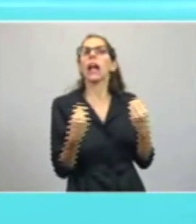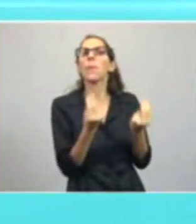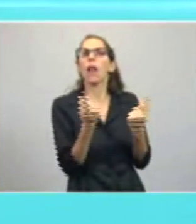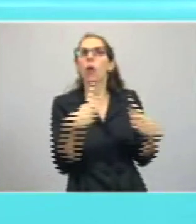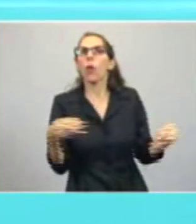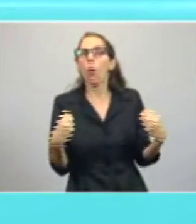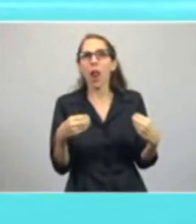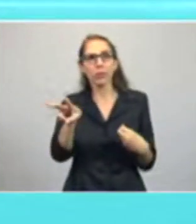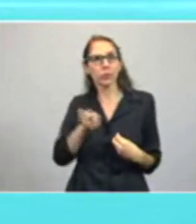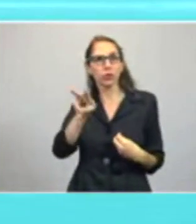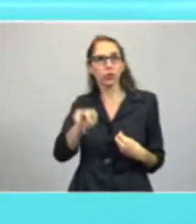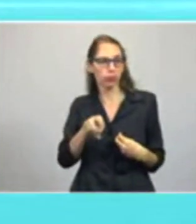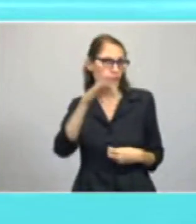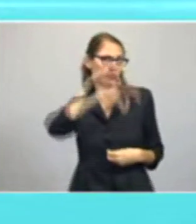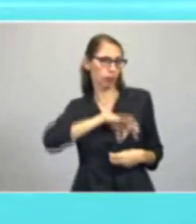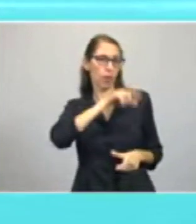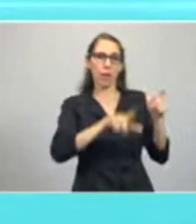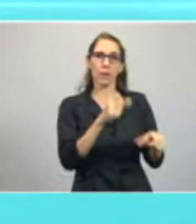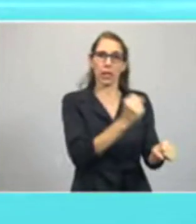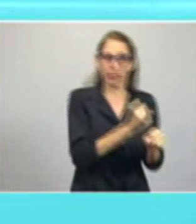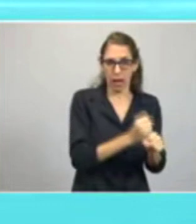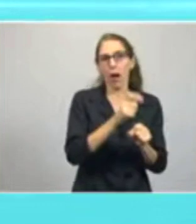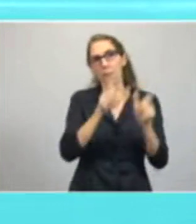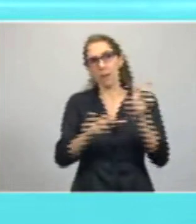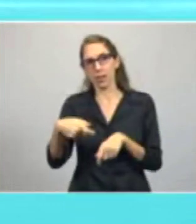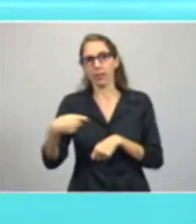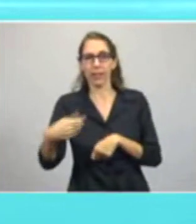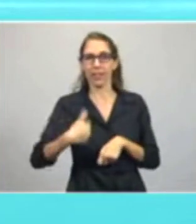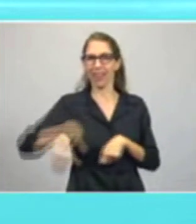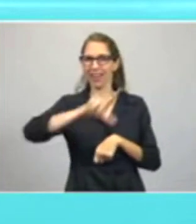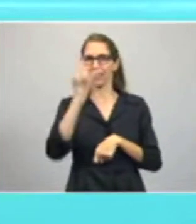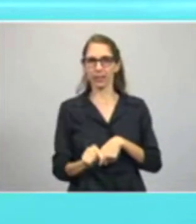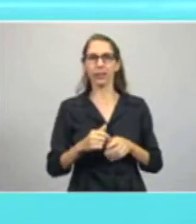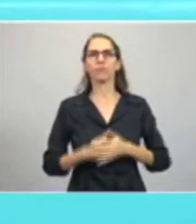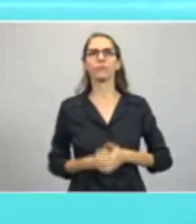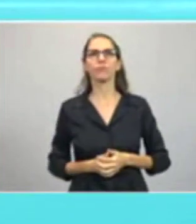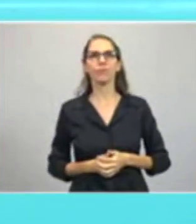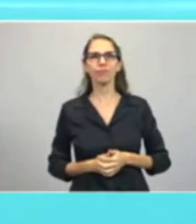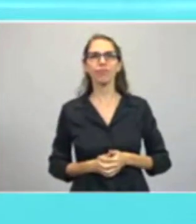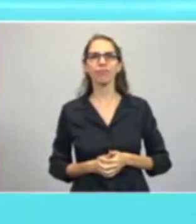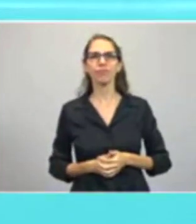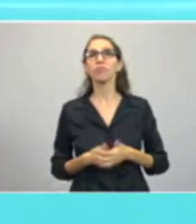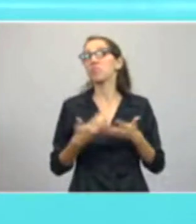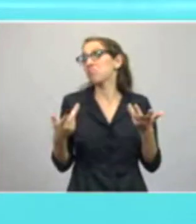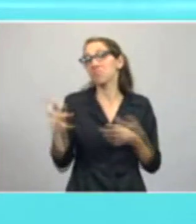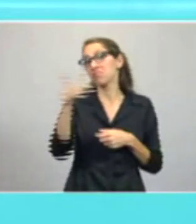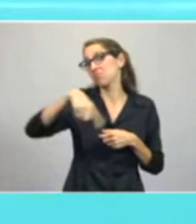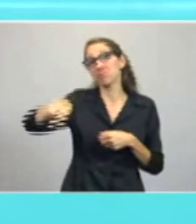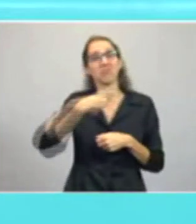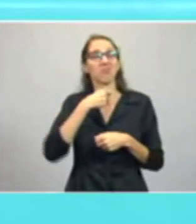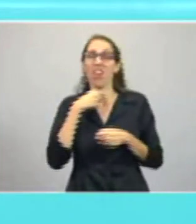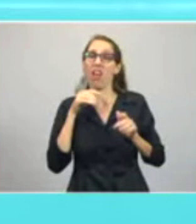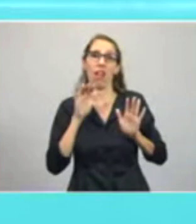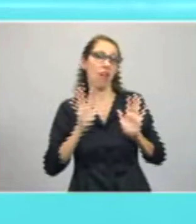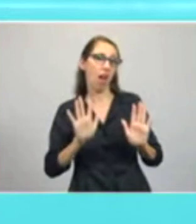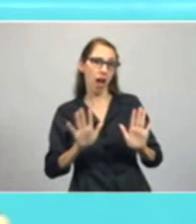de trabajadores y de jubilados de la República Argentina y es así como aparentemente quieren modificar la dinámica